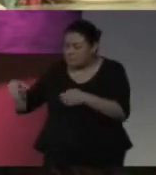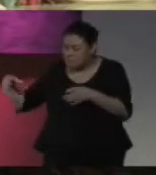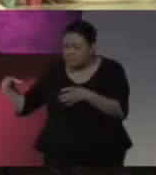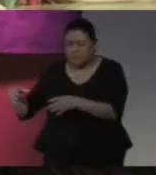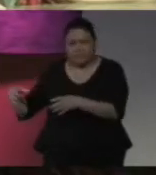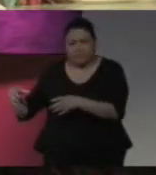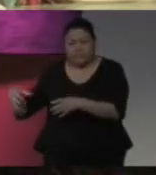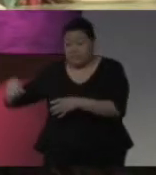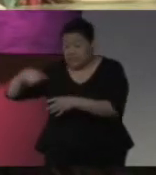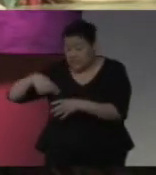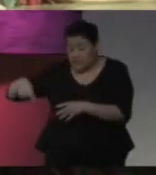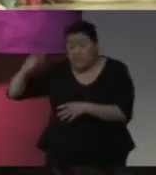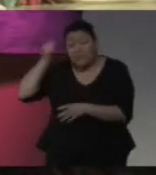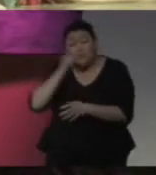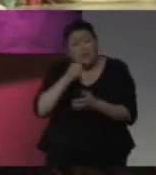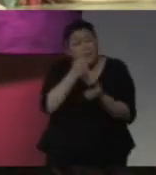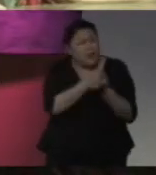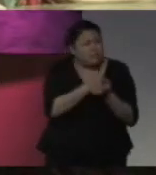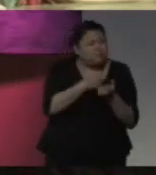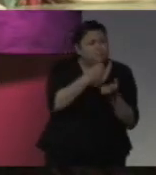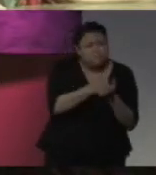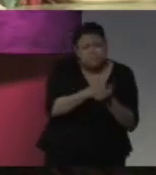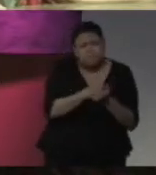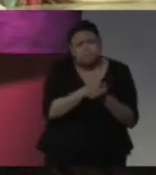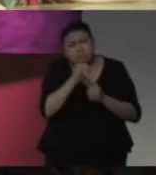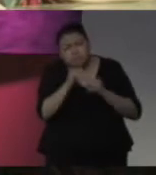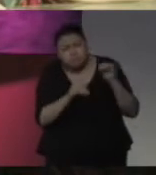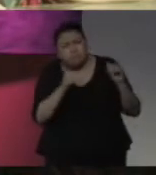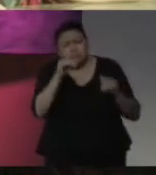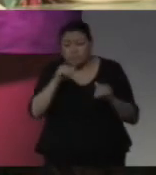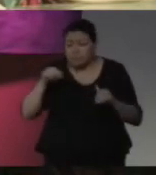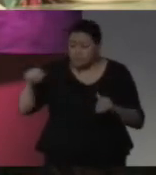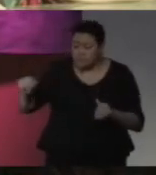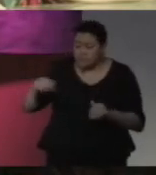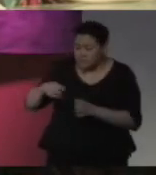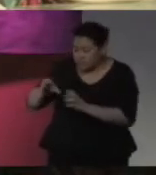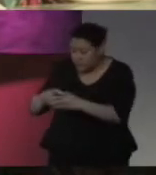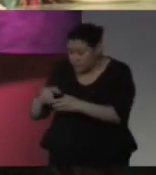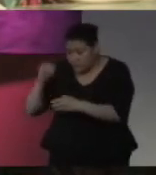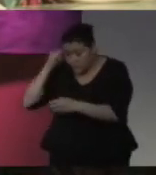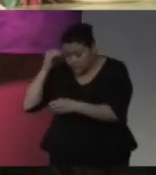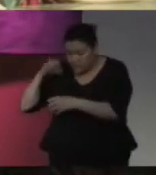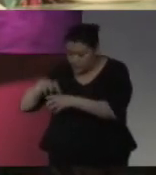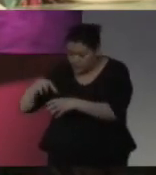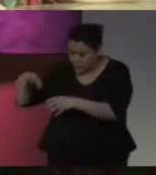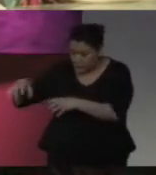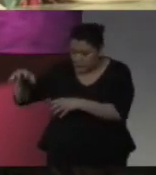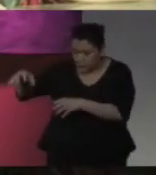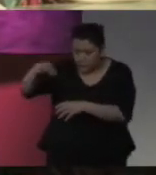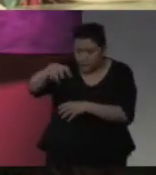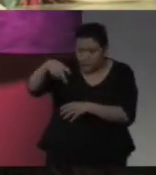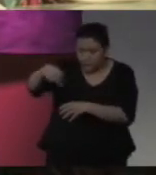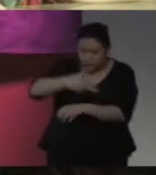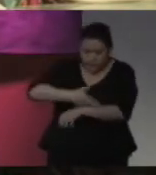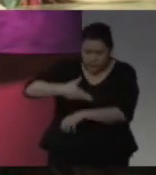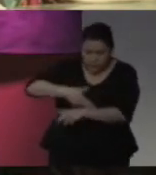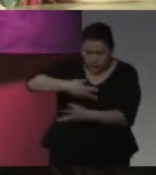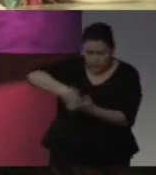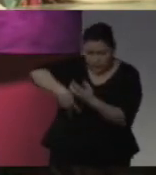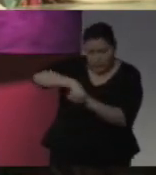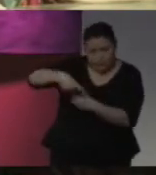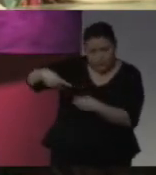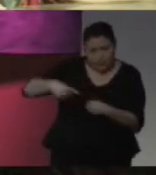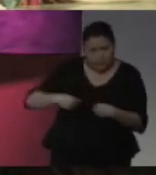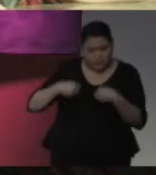Son luchas que enfrentan entramados comunitarios, la autogestión también en la